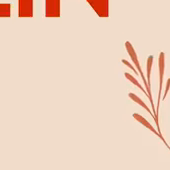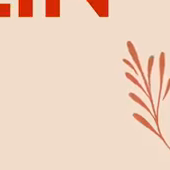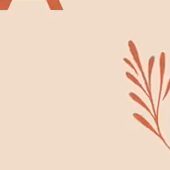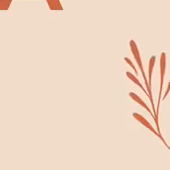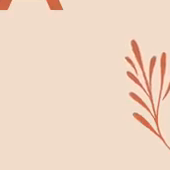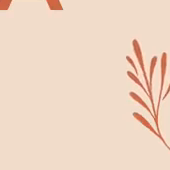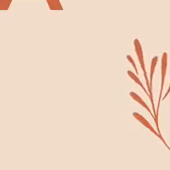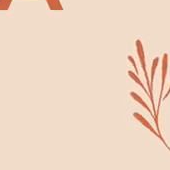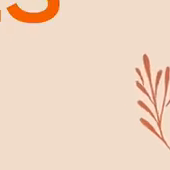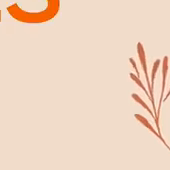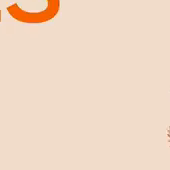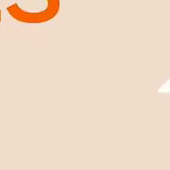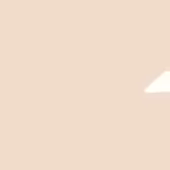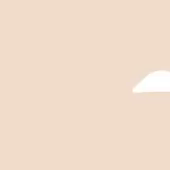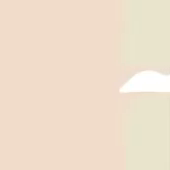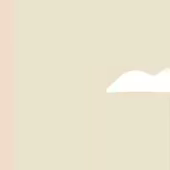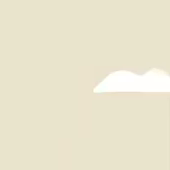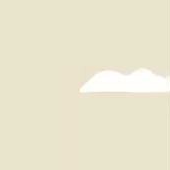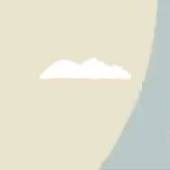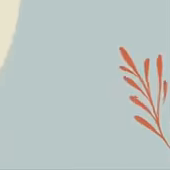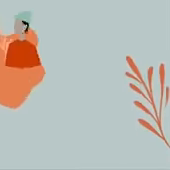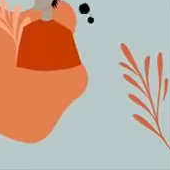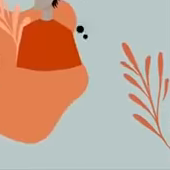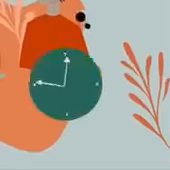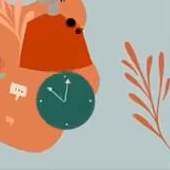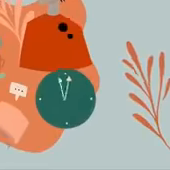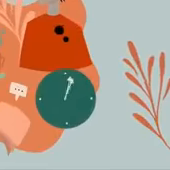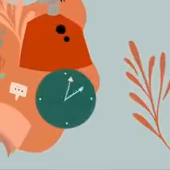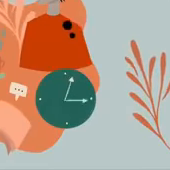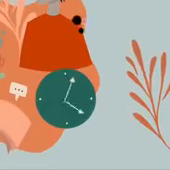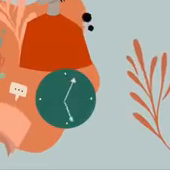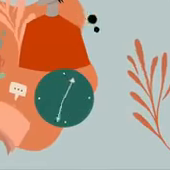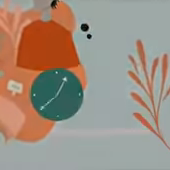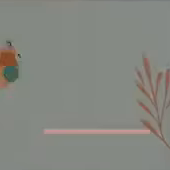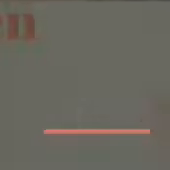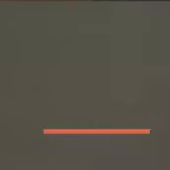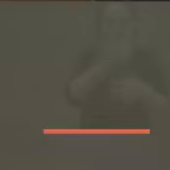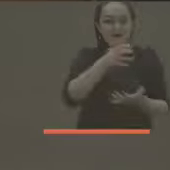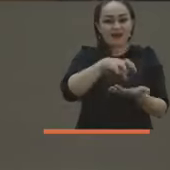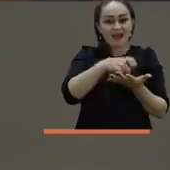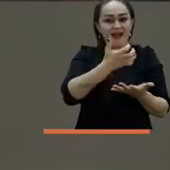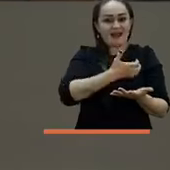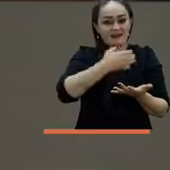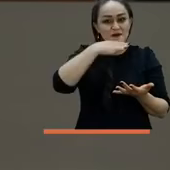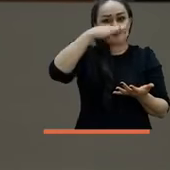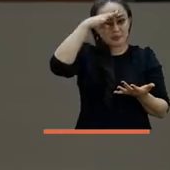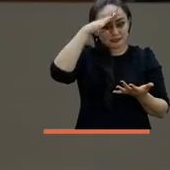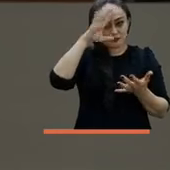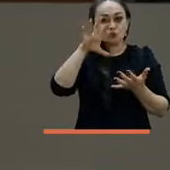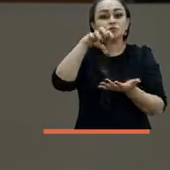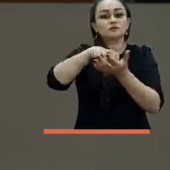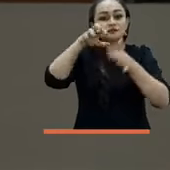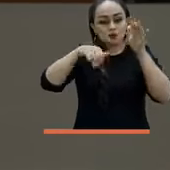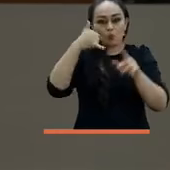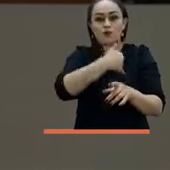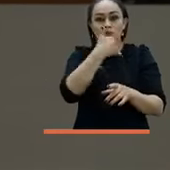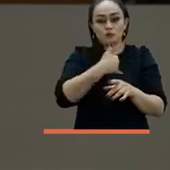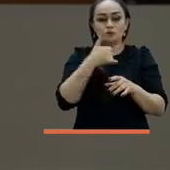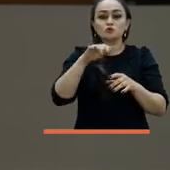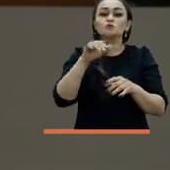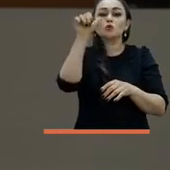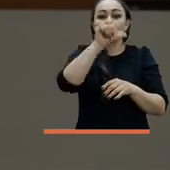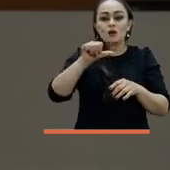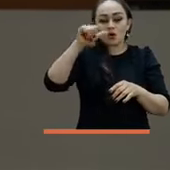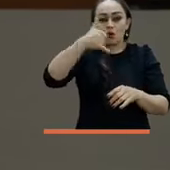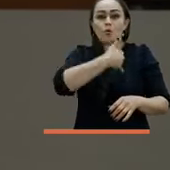medellín conecta a sus jóvenes con las oportunidades de empleo y generación de ingresos al salida de la juventud roja juventud